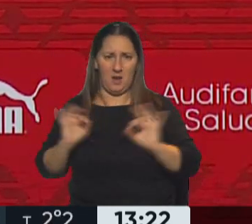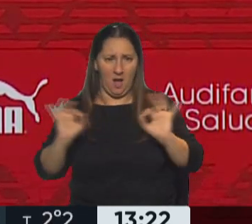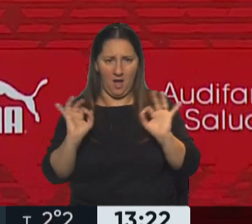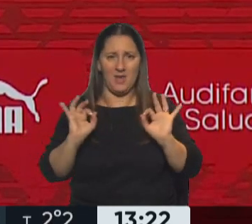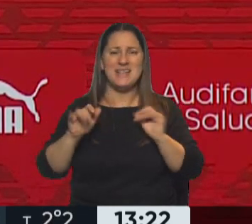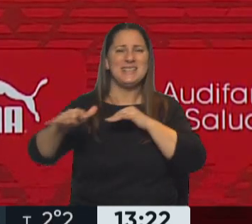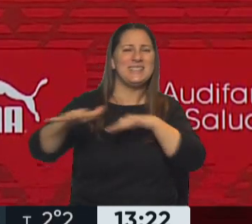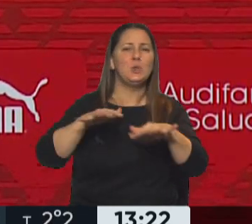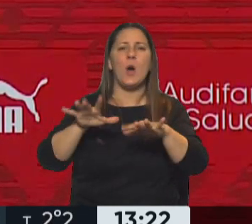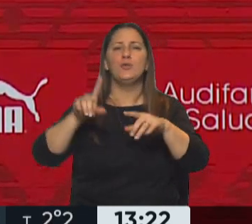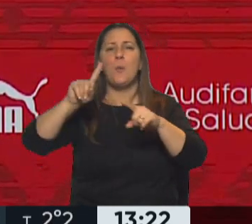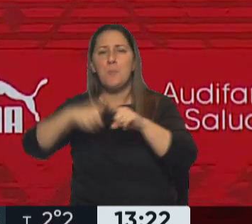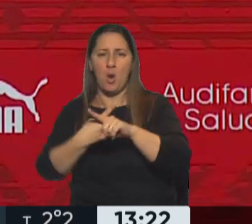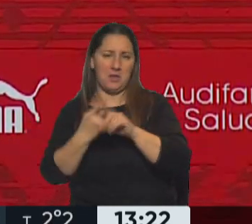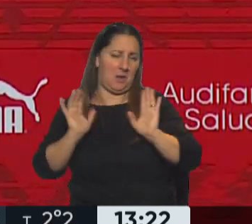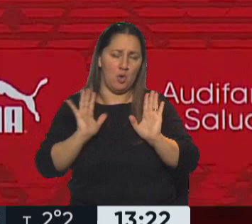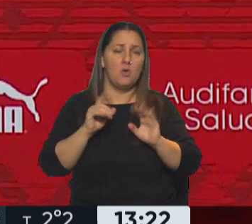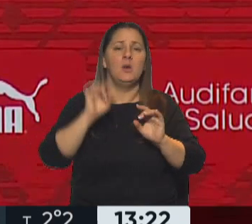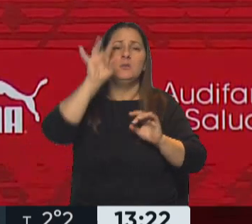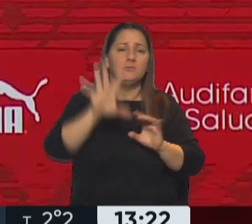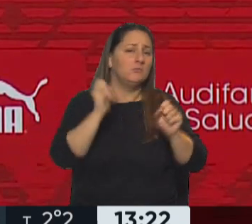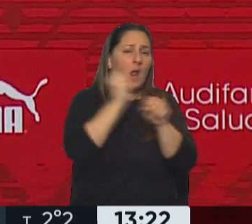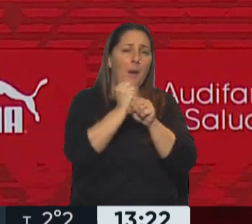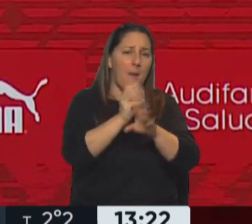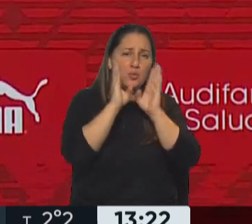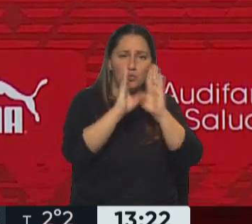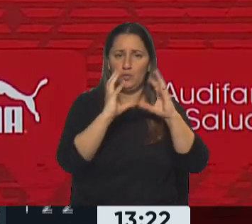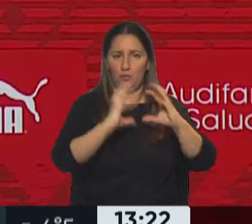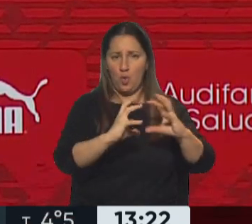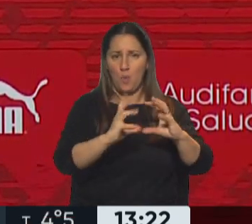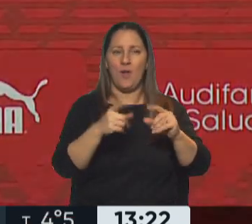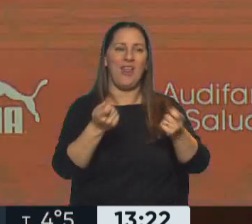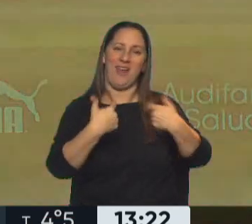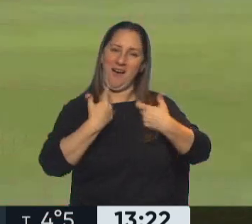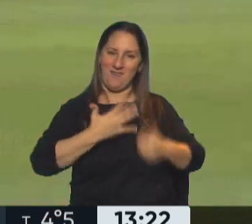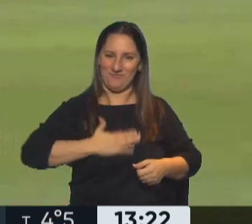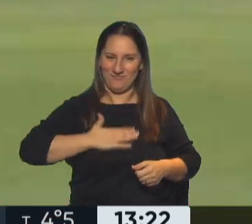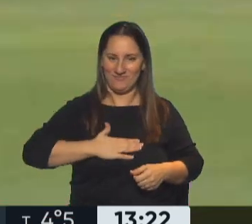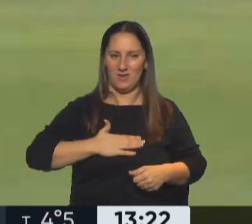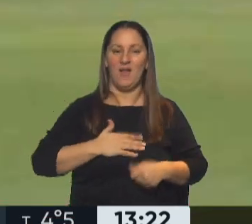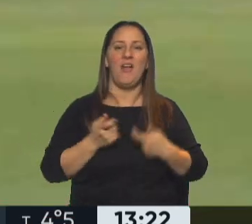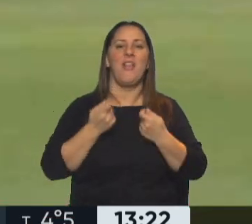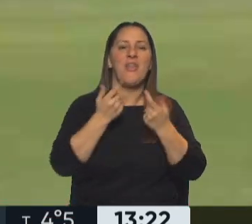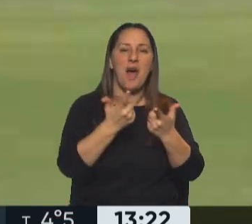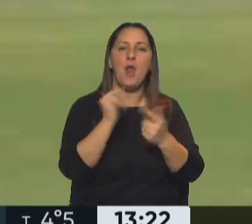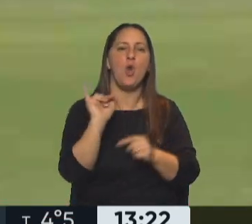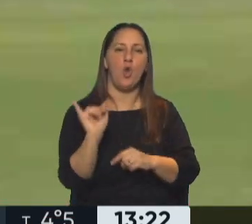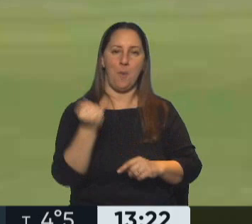en ninguna situación política, simplemente trabajamos en lo que nos gusta, en lo que nos hace bien, tratando de dar lo